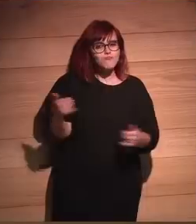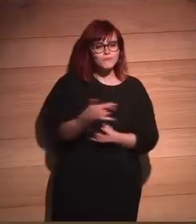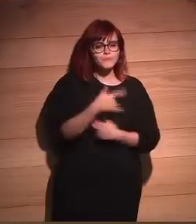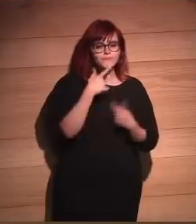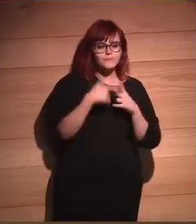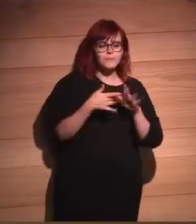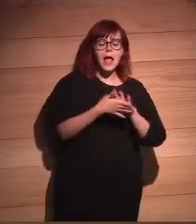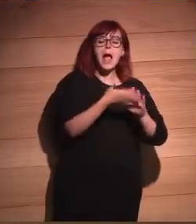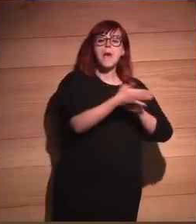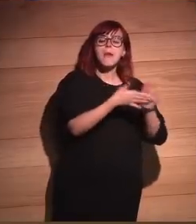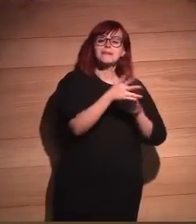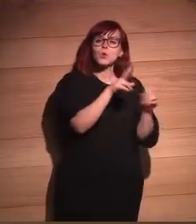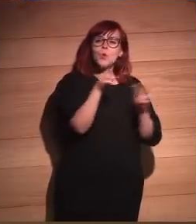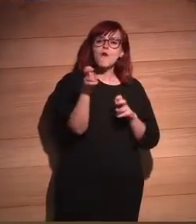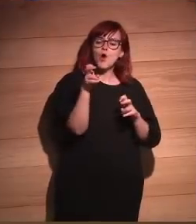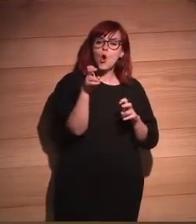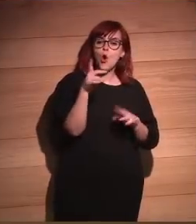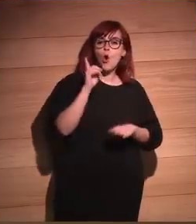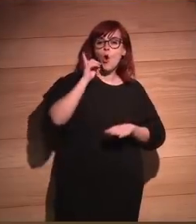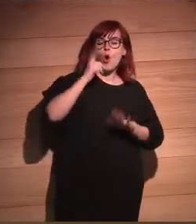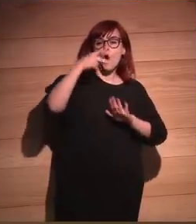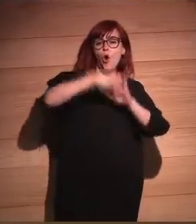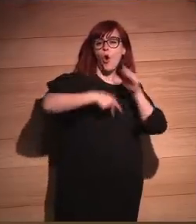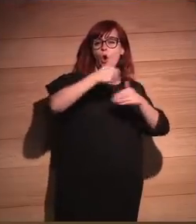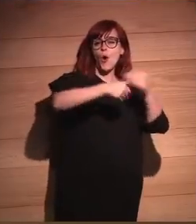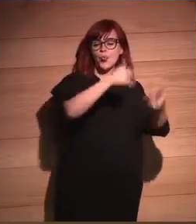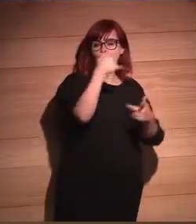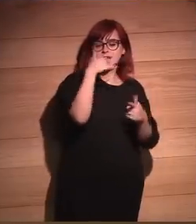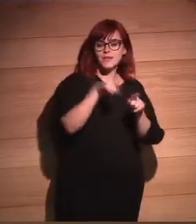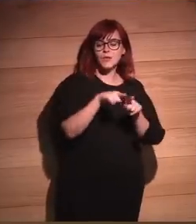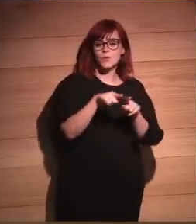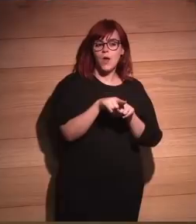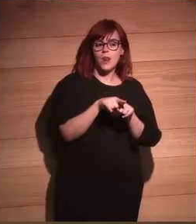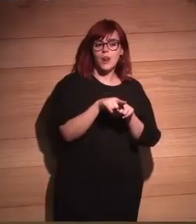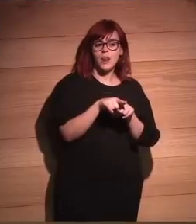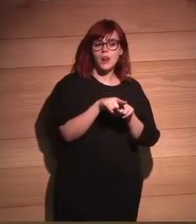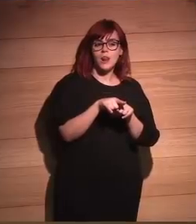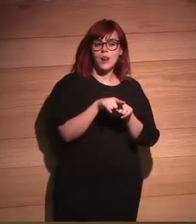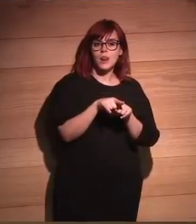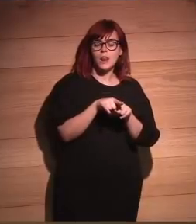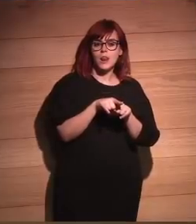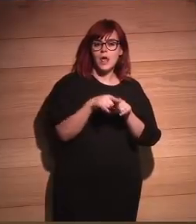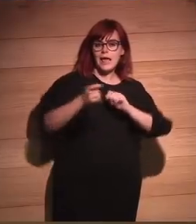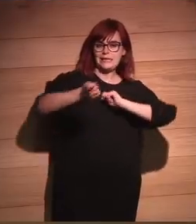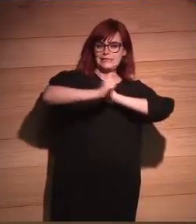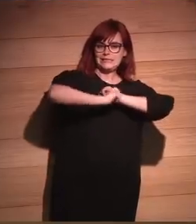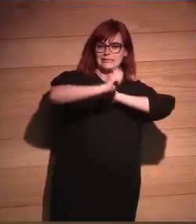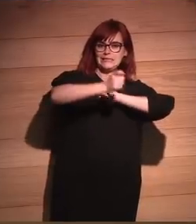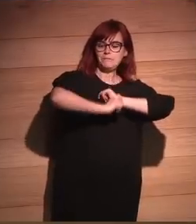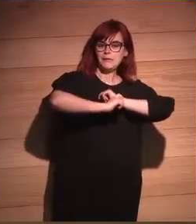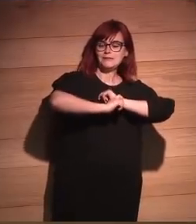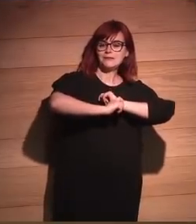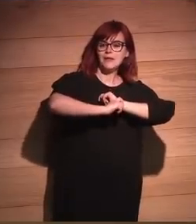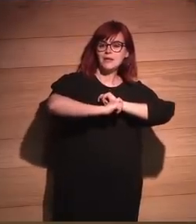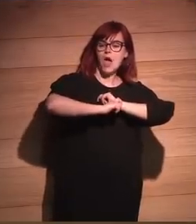hablabas de ese nuevo orden que casi sería una MAT, una antigua estrategia de mutua destrucción asegurada